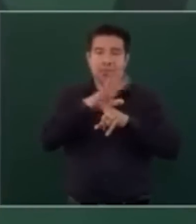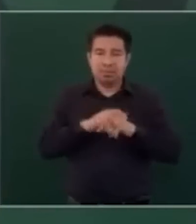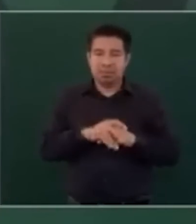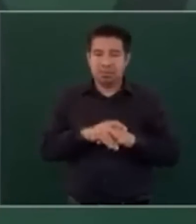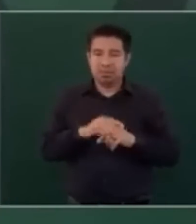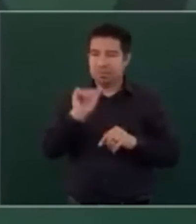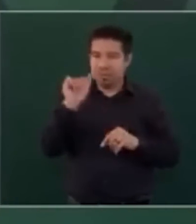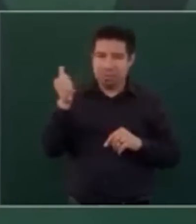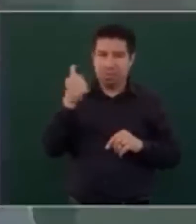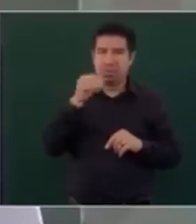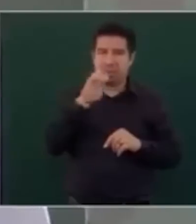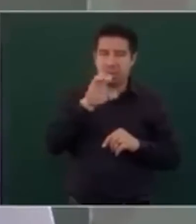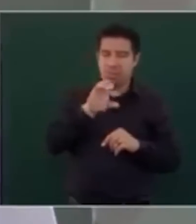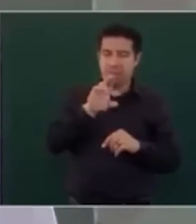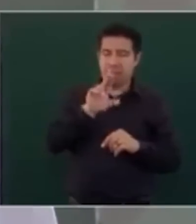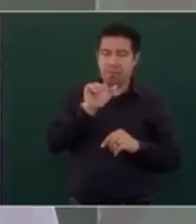Cuadri,